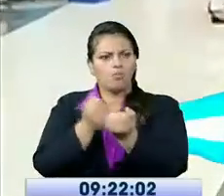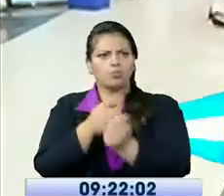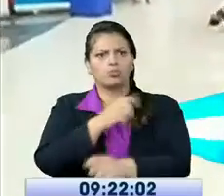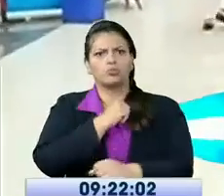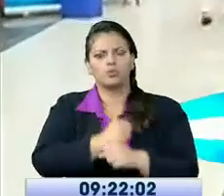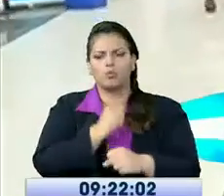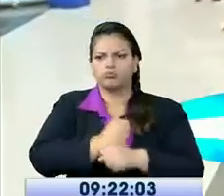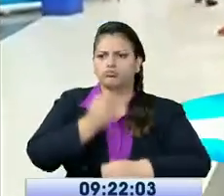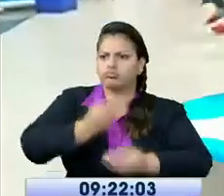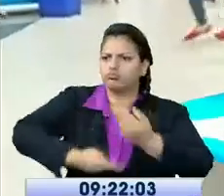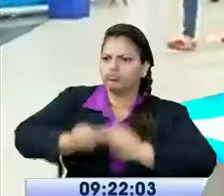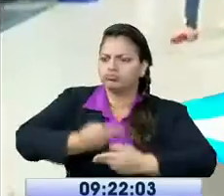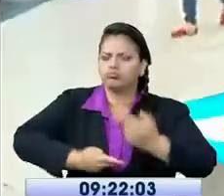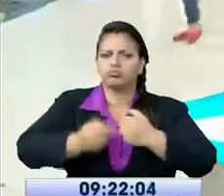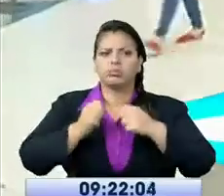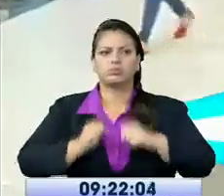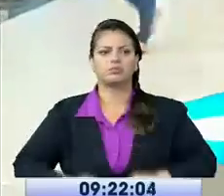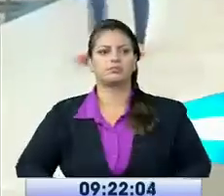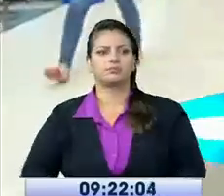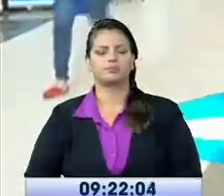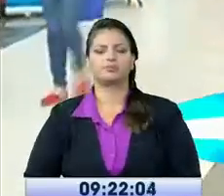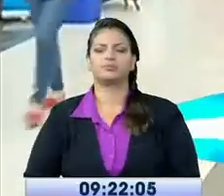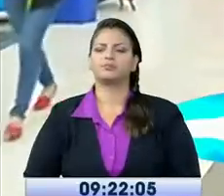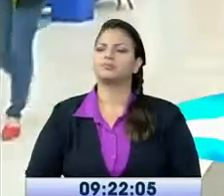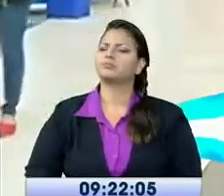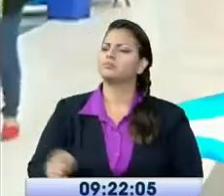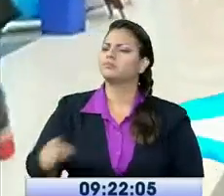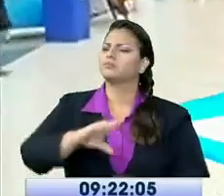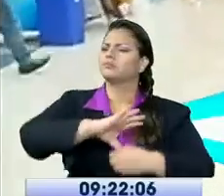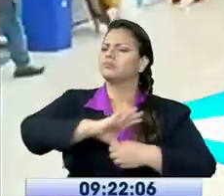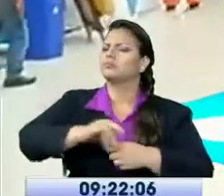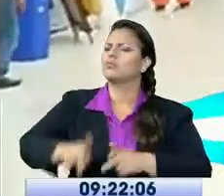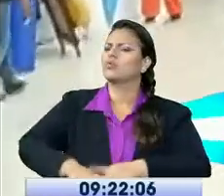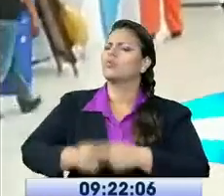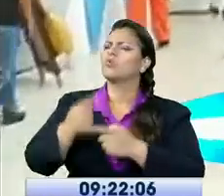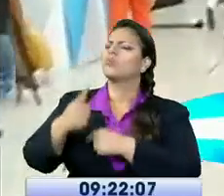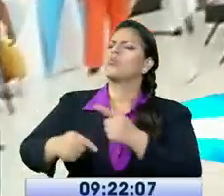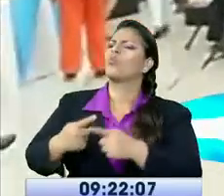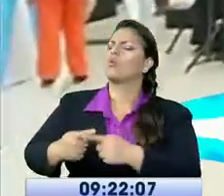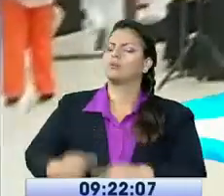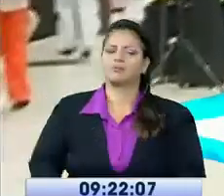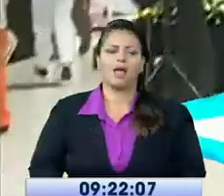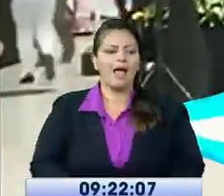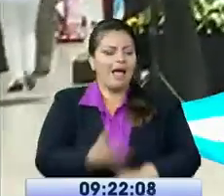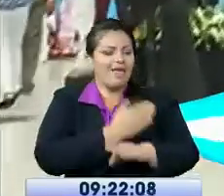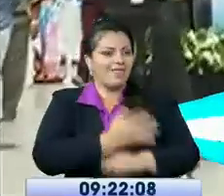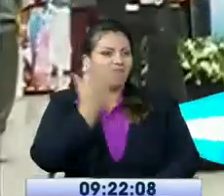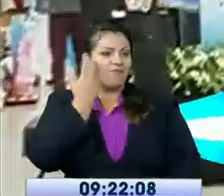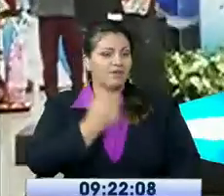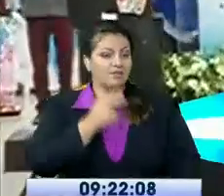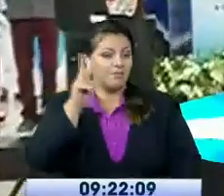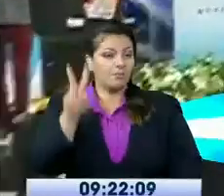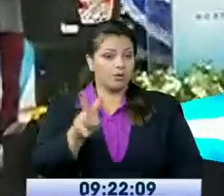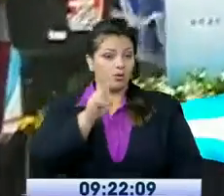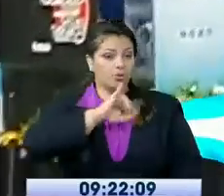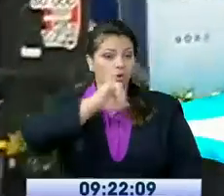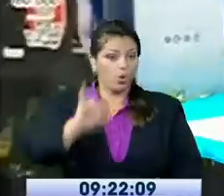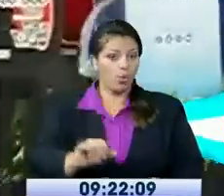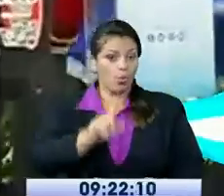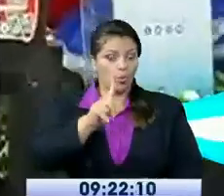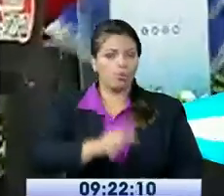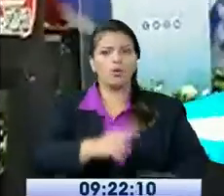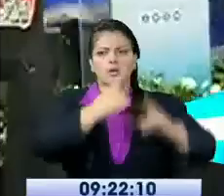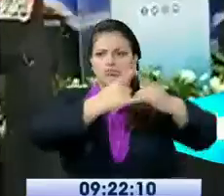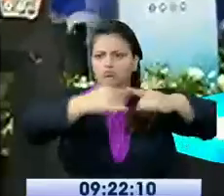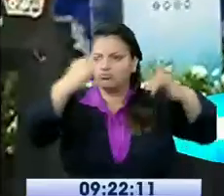cuándo empezaron con esto? ¿Hasta cuándo permanecerán acá? Esto se inició el 22 de julio y culmina hoy día. Hemos tenido,